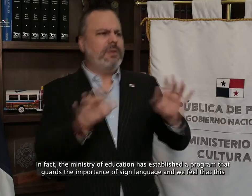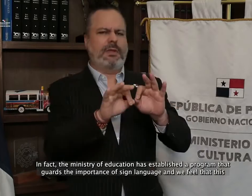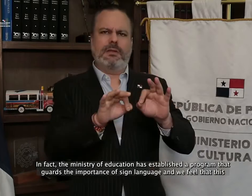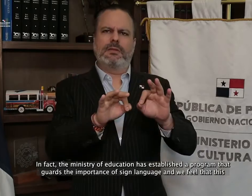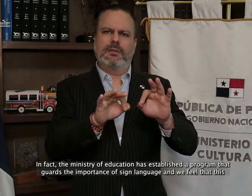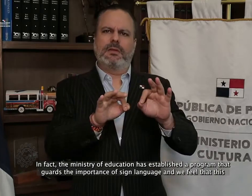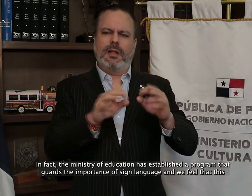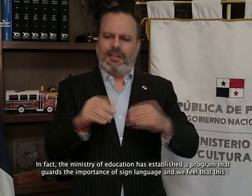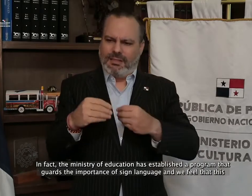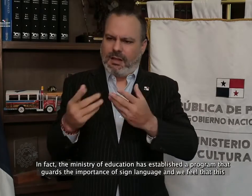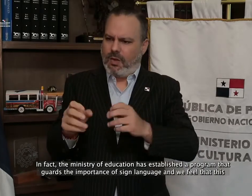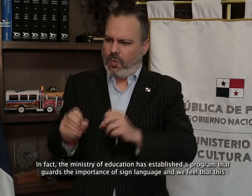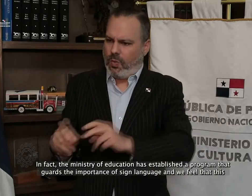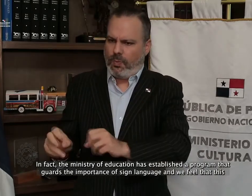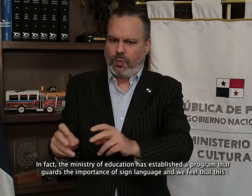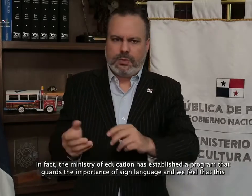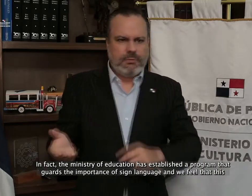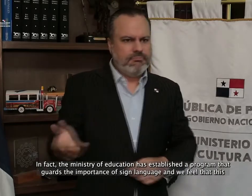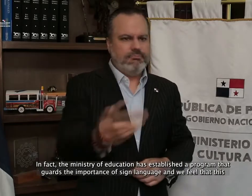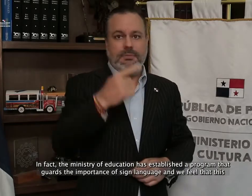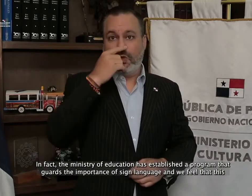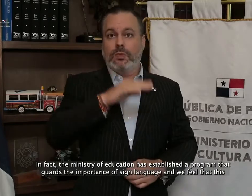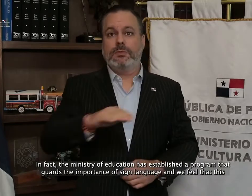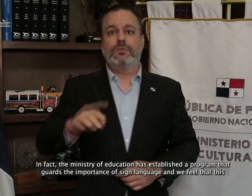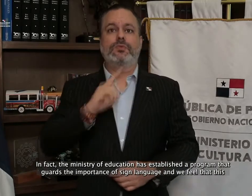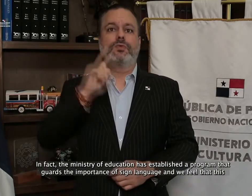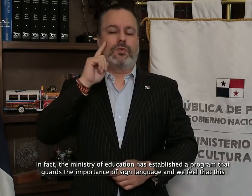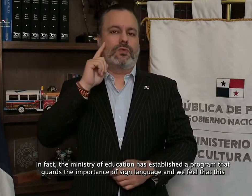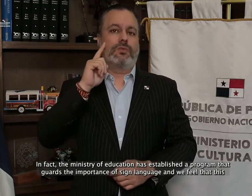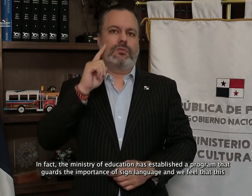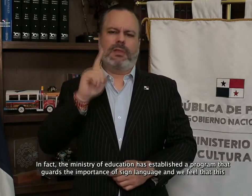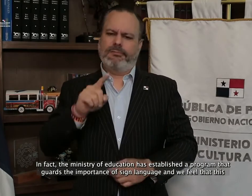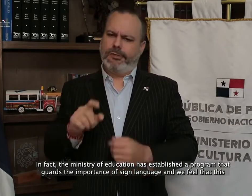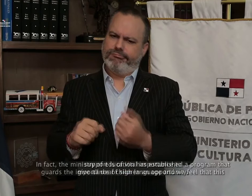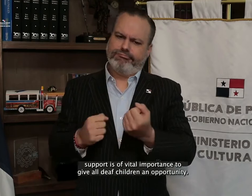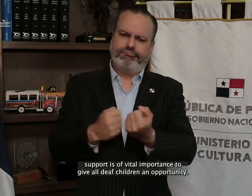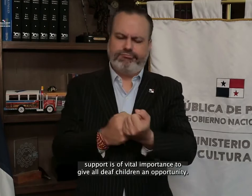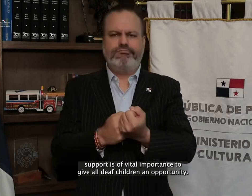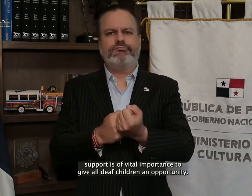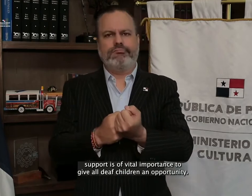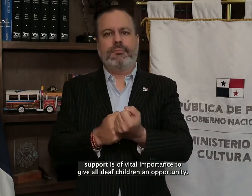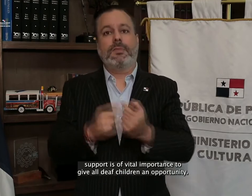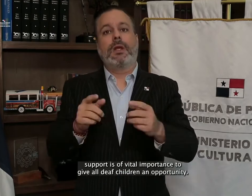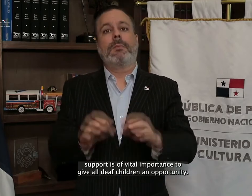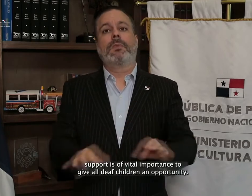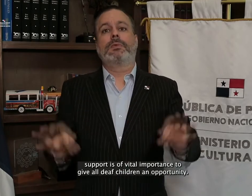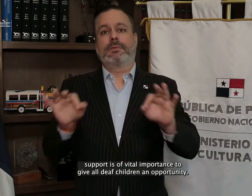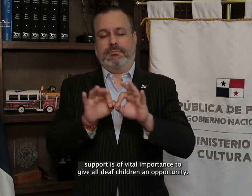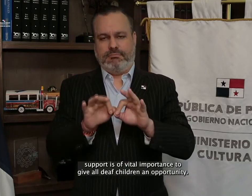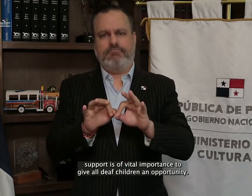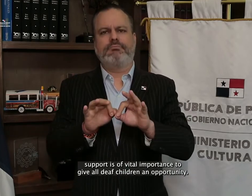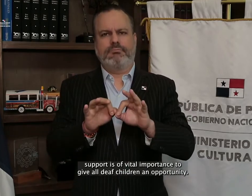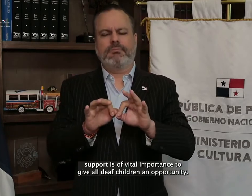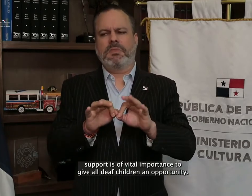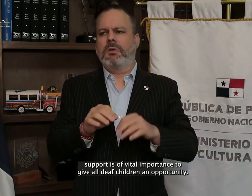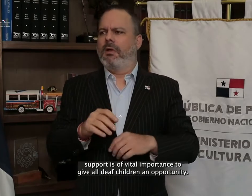para sordos y debería abrirse esta oportunidad y apoyar. Pedimos el apoyo